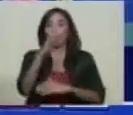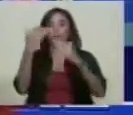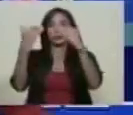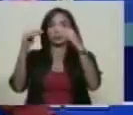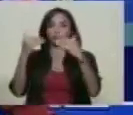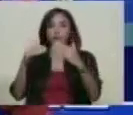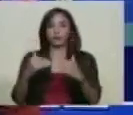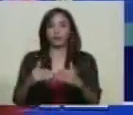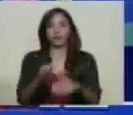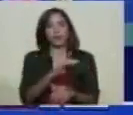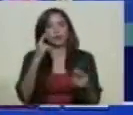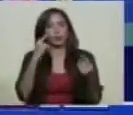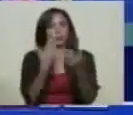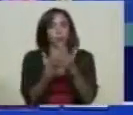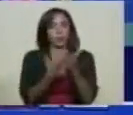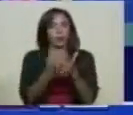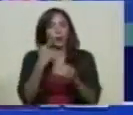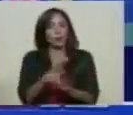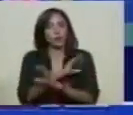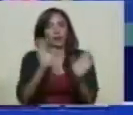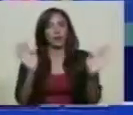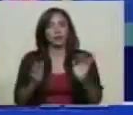vamos a planteárnoslo.